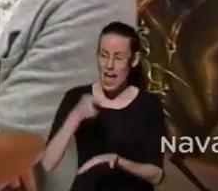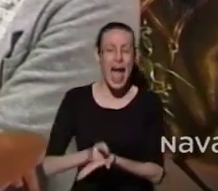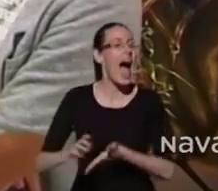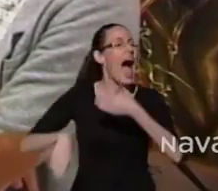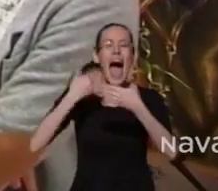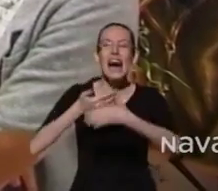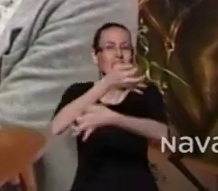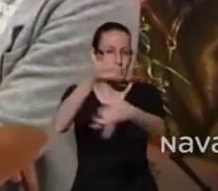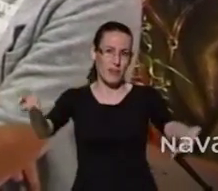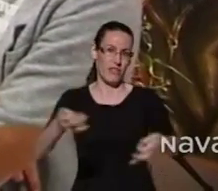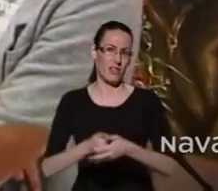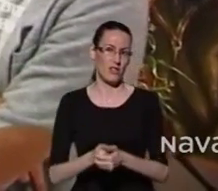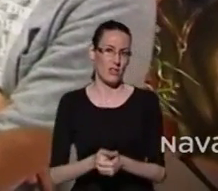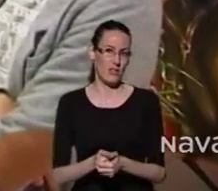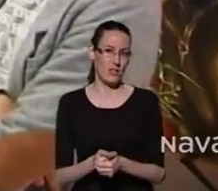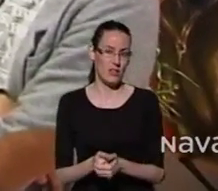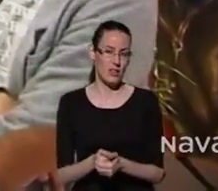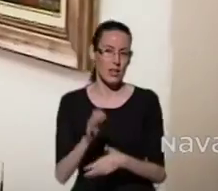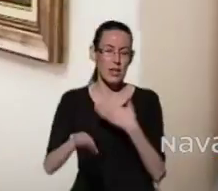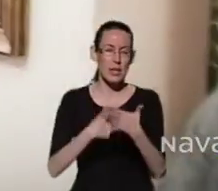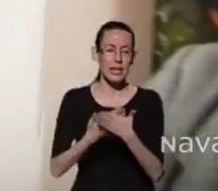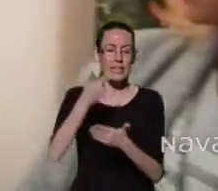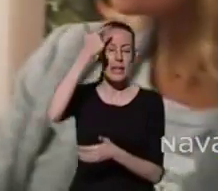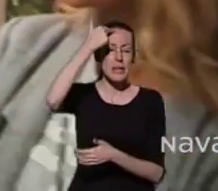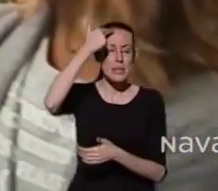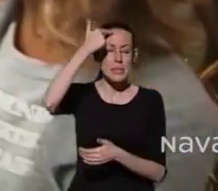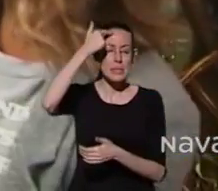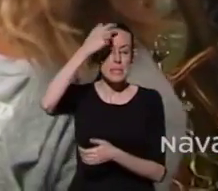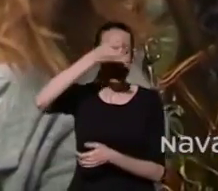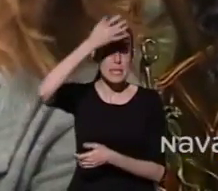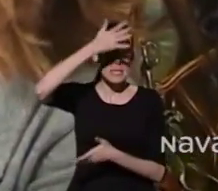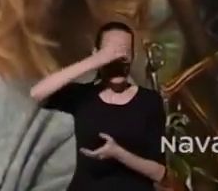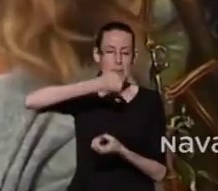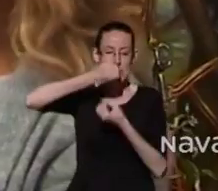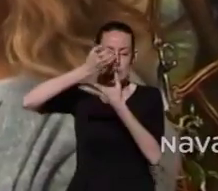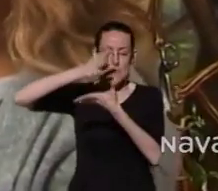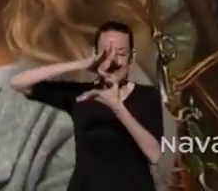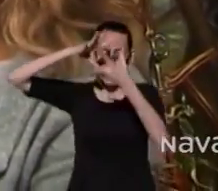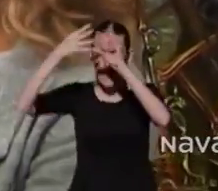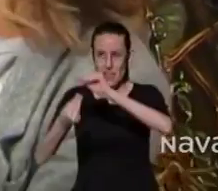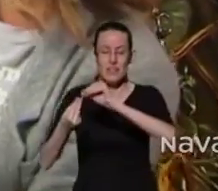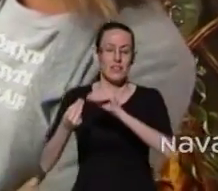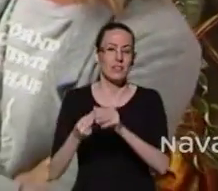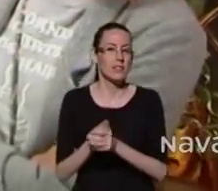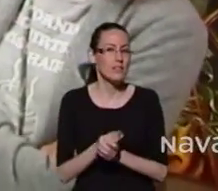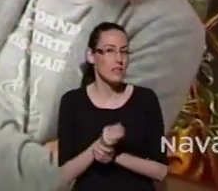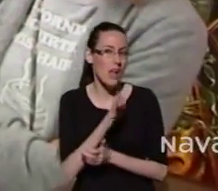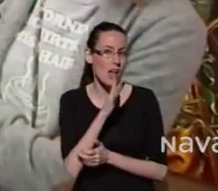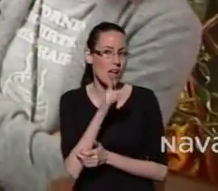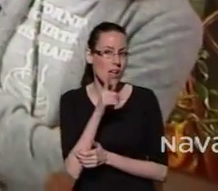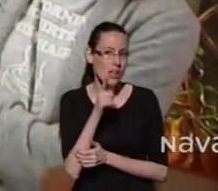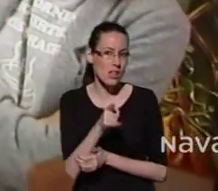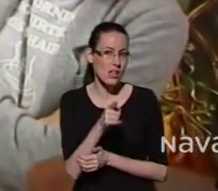puedas pintar aquello que tienes en la cabeza. Iciar, pues hoy tienes un reto. Me tienes que hacer un autorretrato. ¿Tú crees